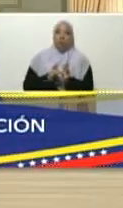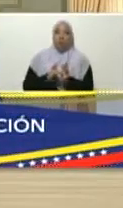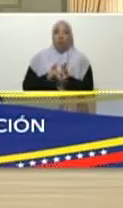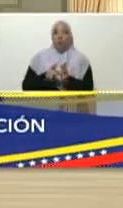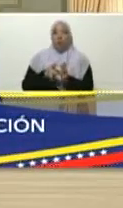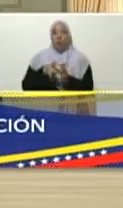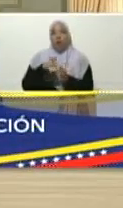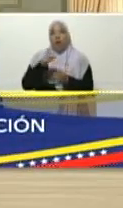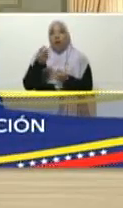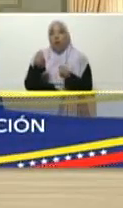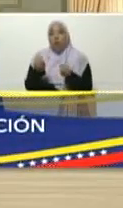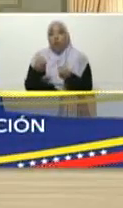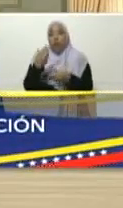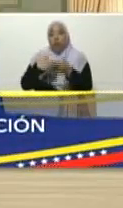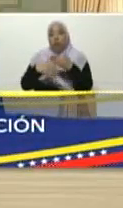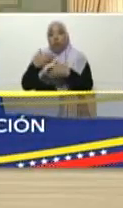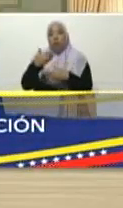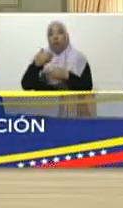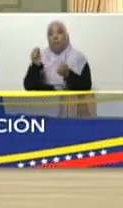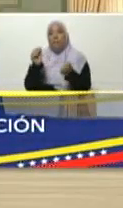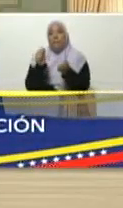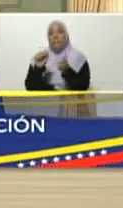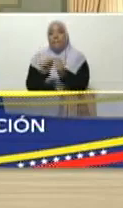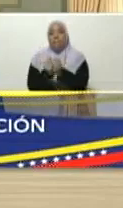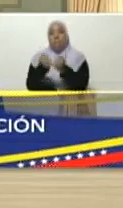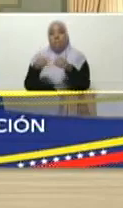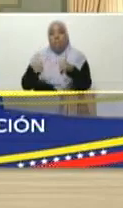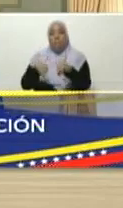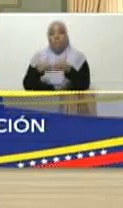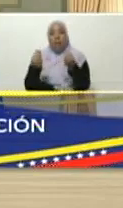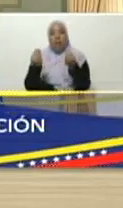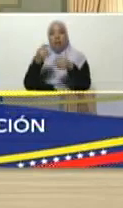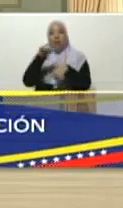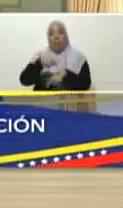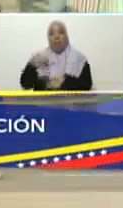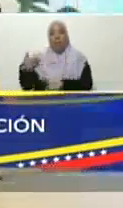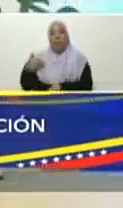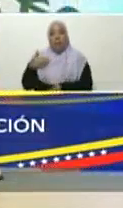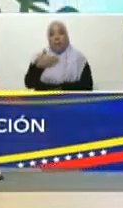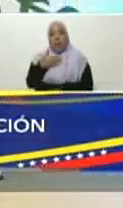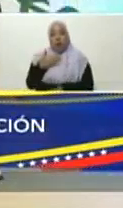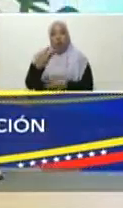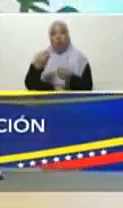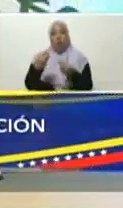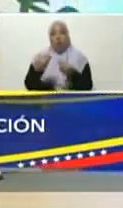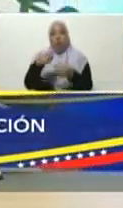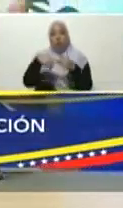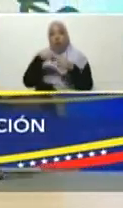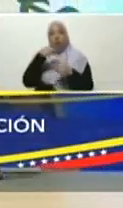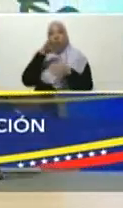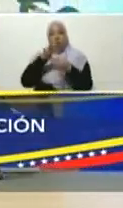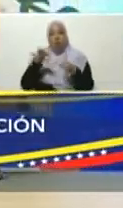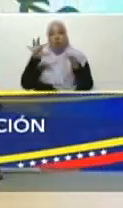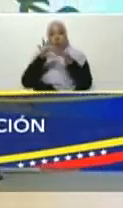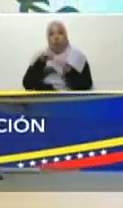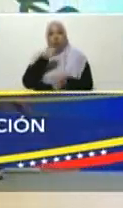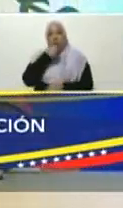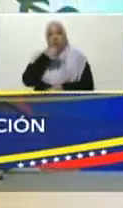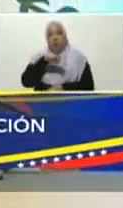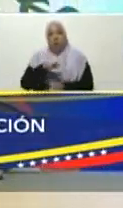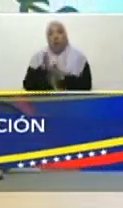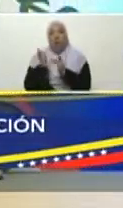multiplicó panes y peces para repartirlos a los